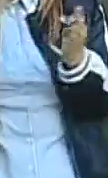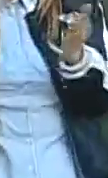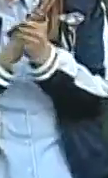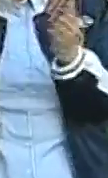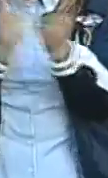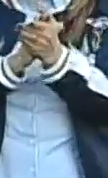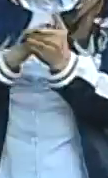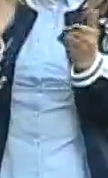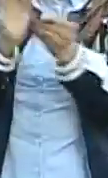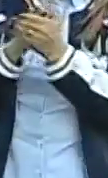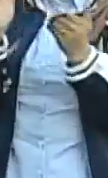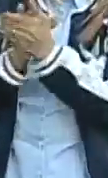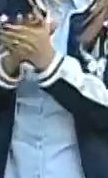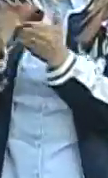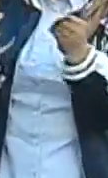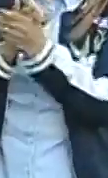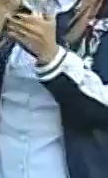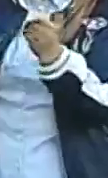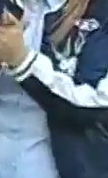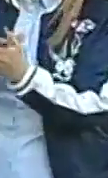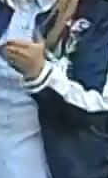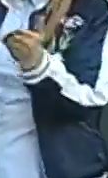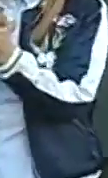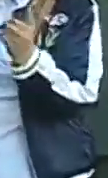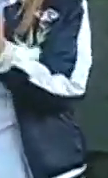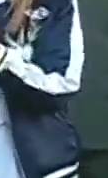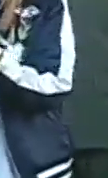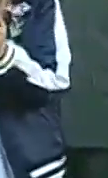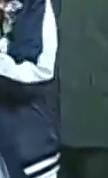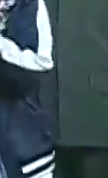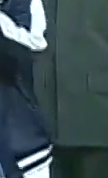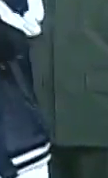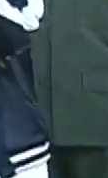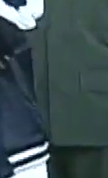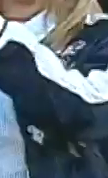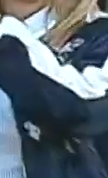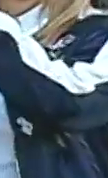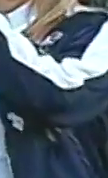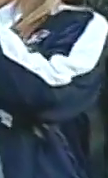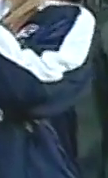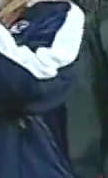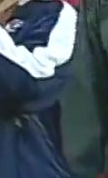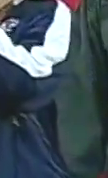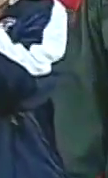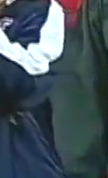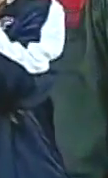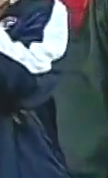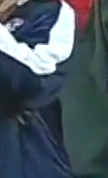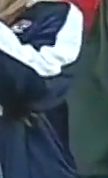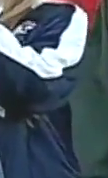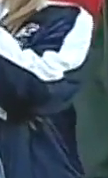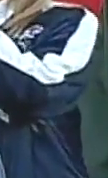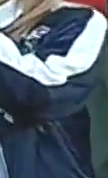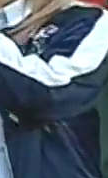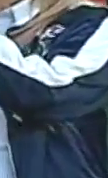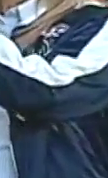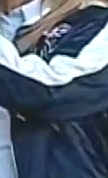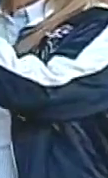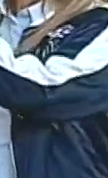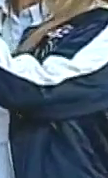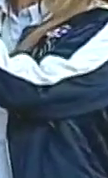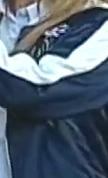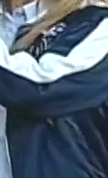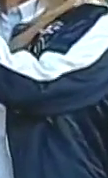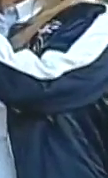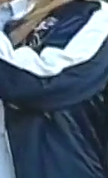la campaña, mostrando a las cámaras sobre esta campaña donde el pueblo venezolano estampa su firma en rechazo a